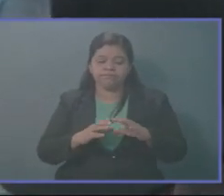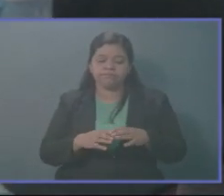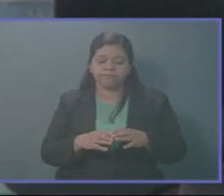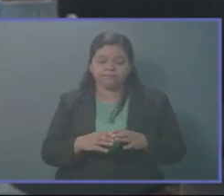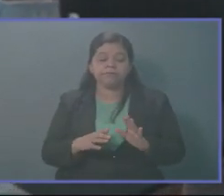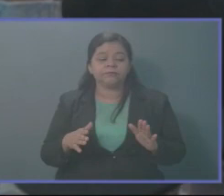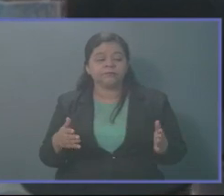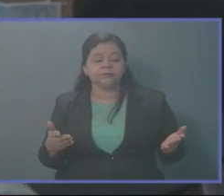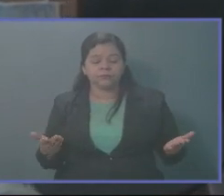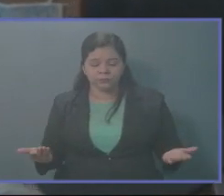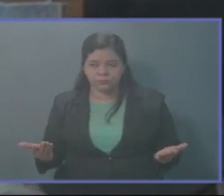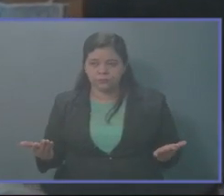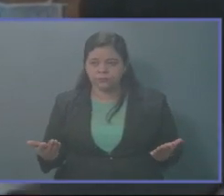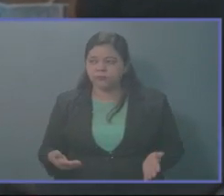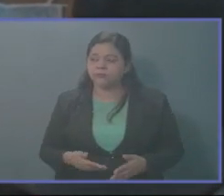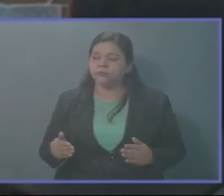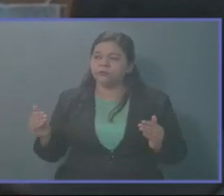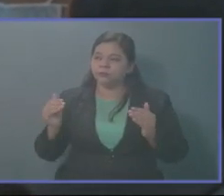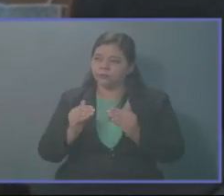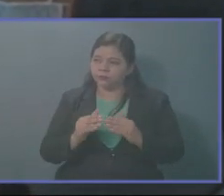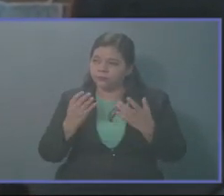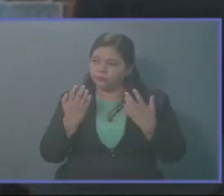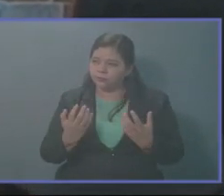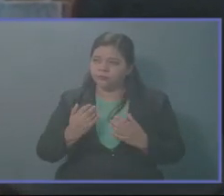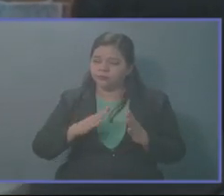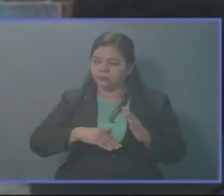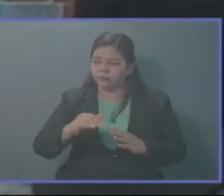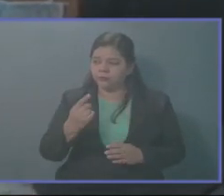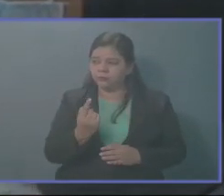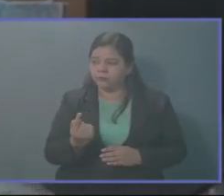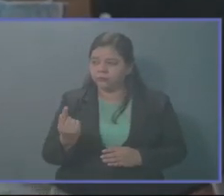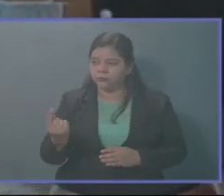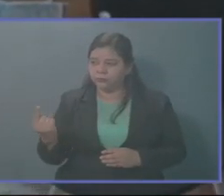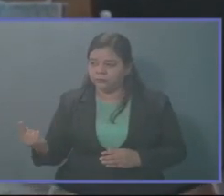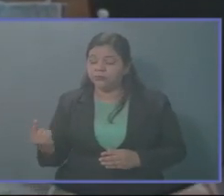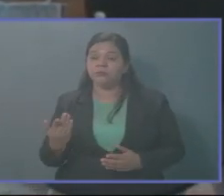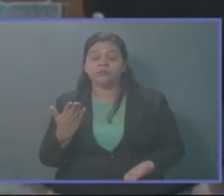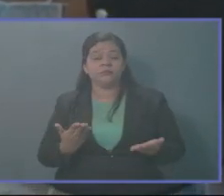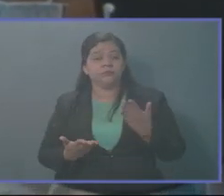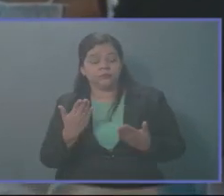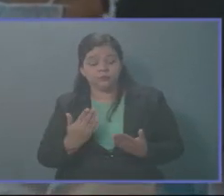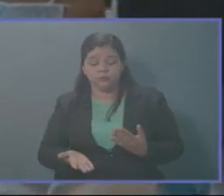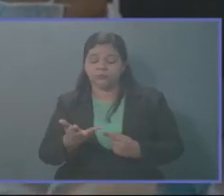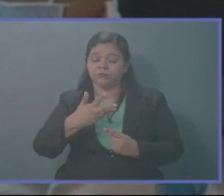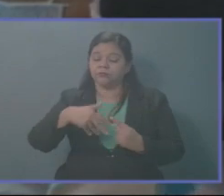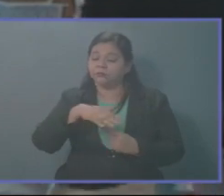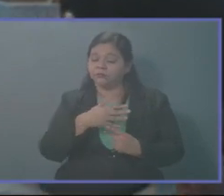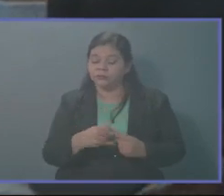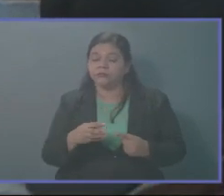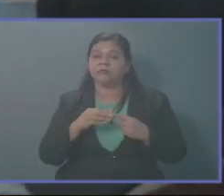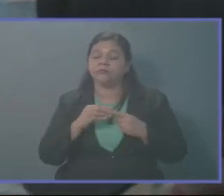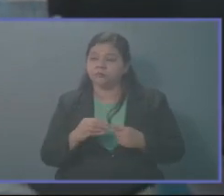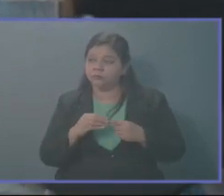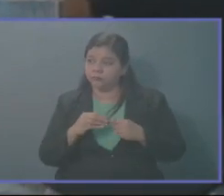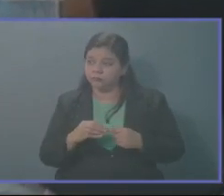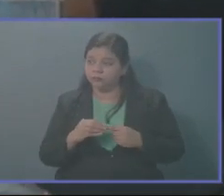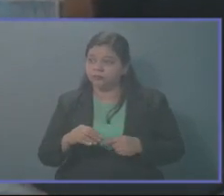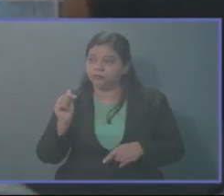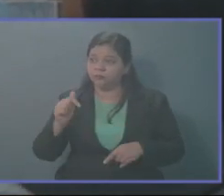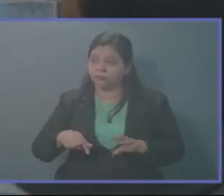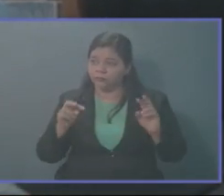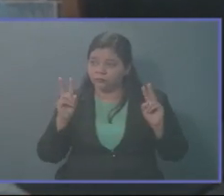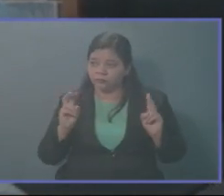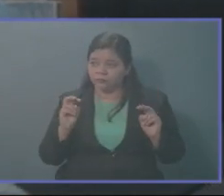que también muchas personas están en una situación particular hoy en el